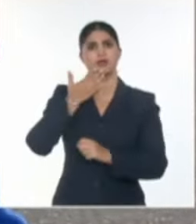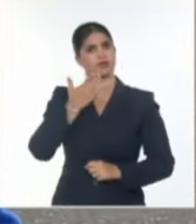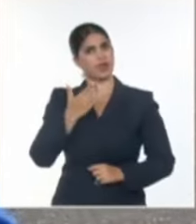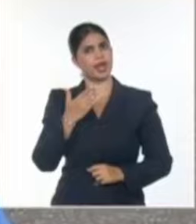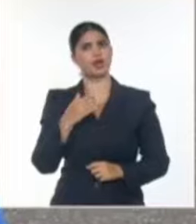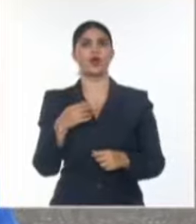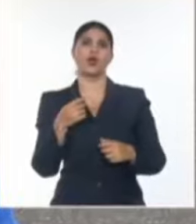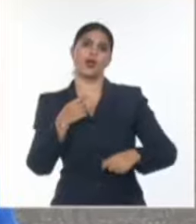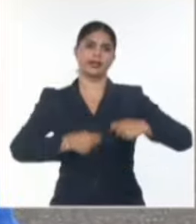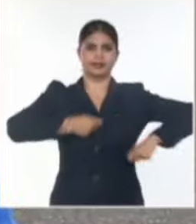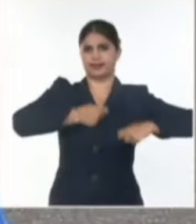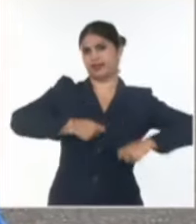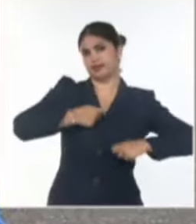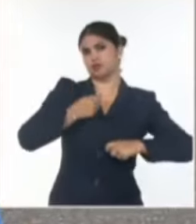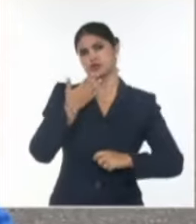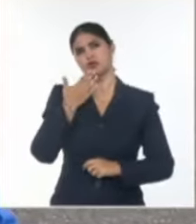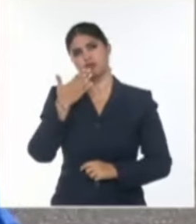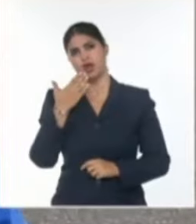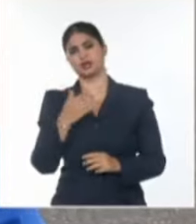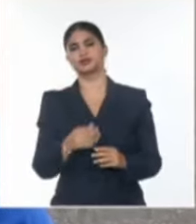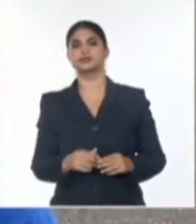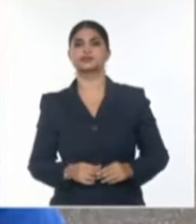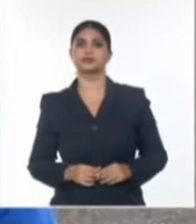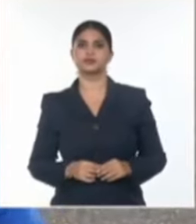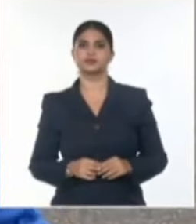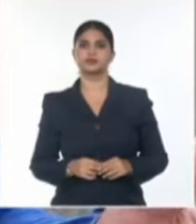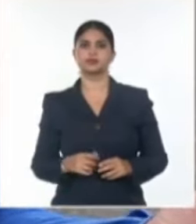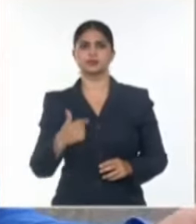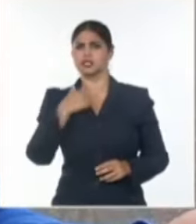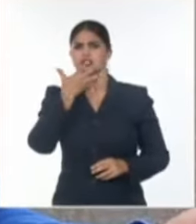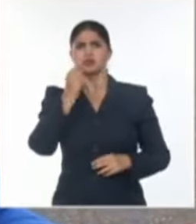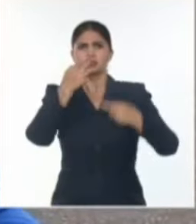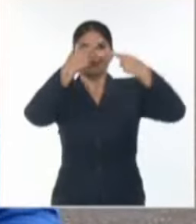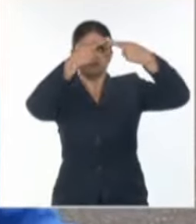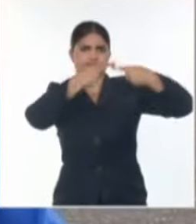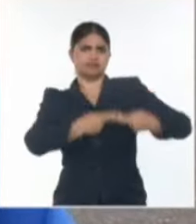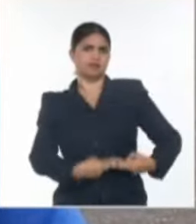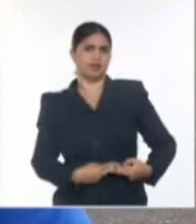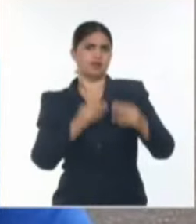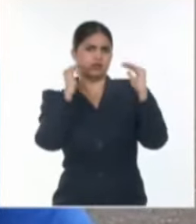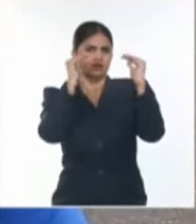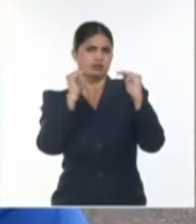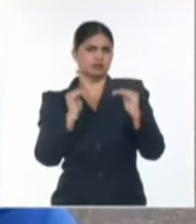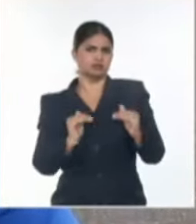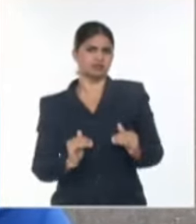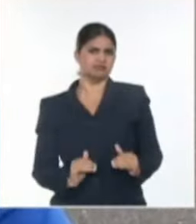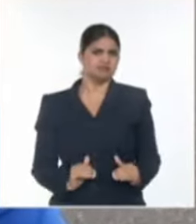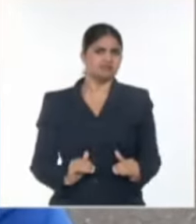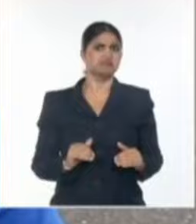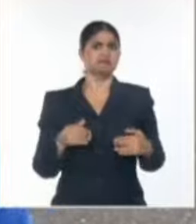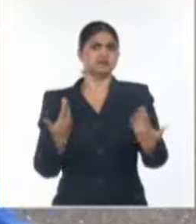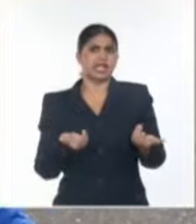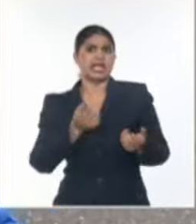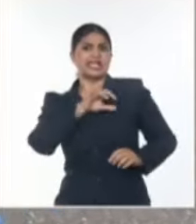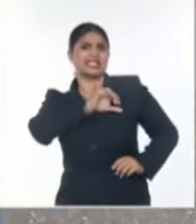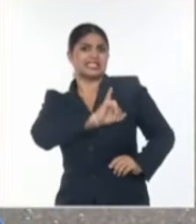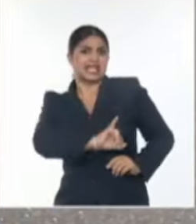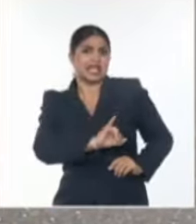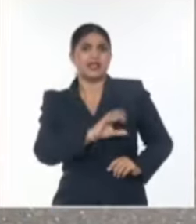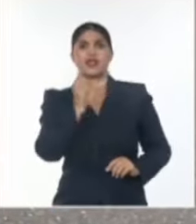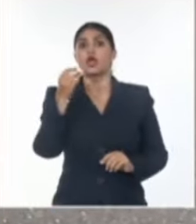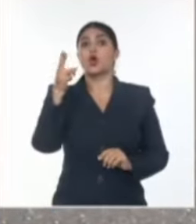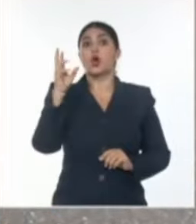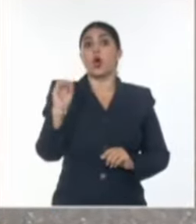de esto de un lugar en la ubicación, porque usted puede tener 4 medallas de oro y estar entre los 20 primeros. Puede tener 6 y no estar entre los 20 primeros. Yo creo que es